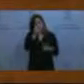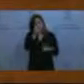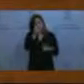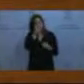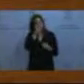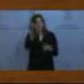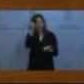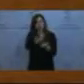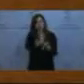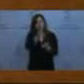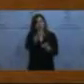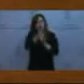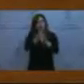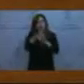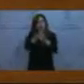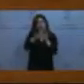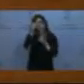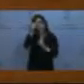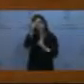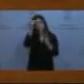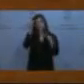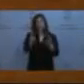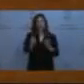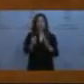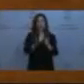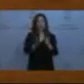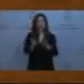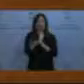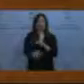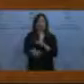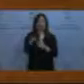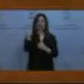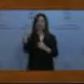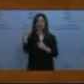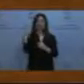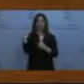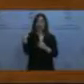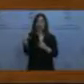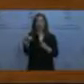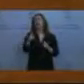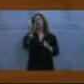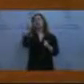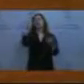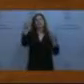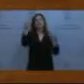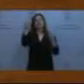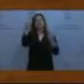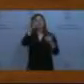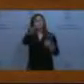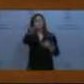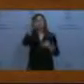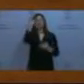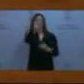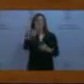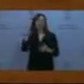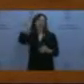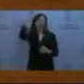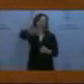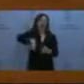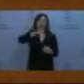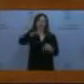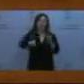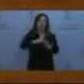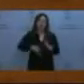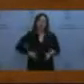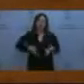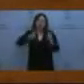estamos hablando de memoria, en el pasado mes de abril, pues, bueno, se conmemoraban los 40 años de la legalización del PC. No